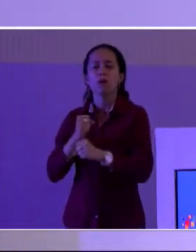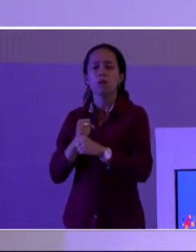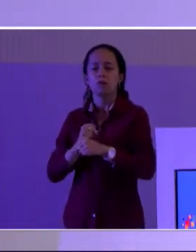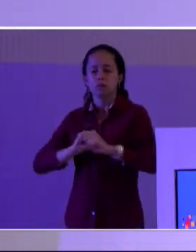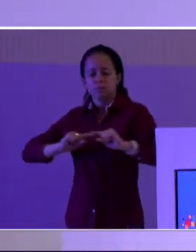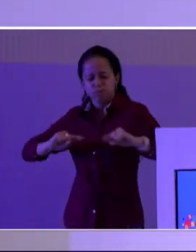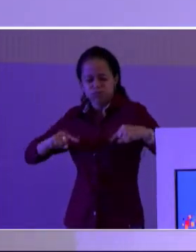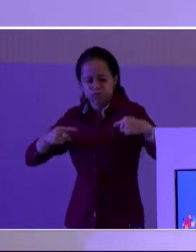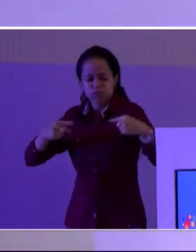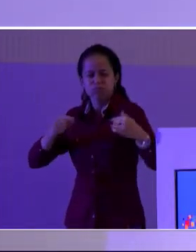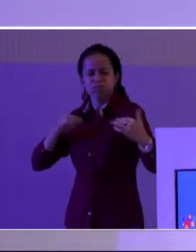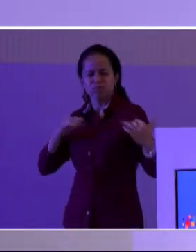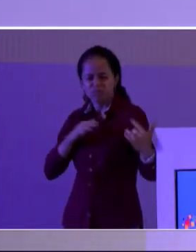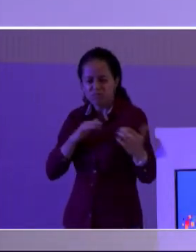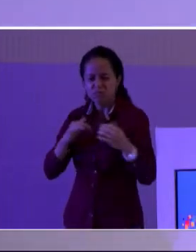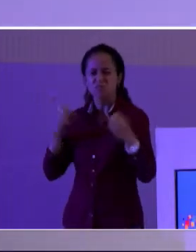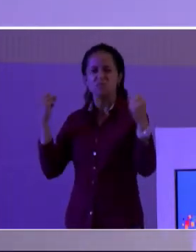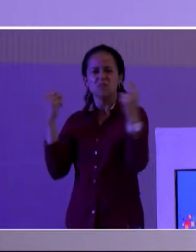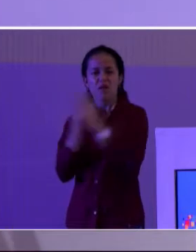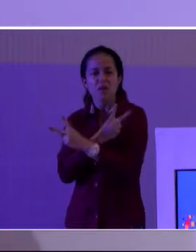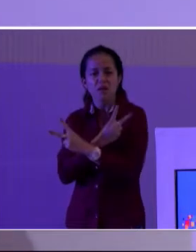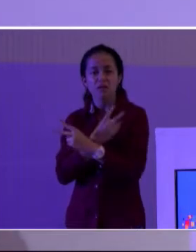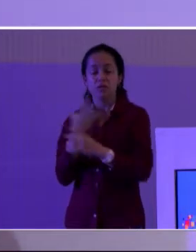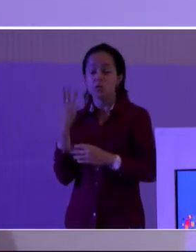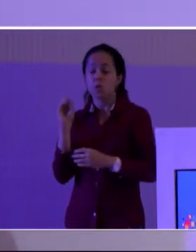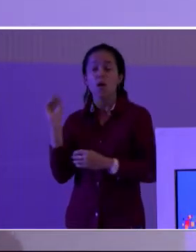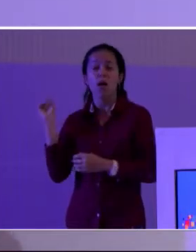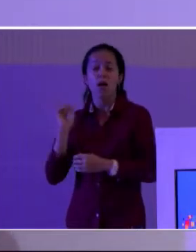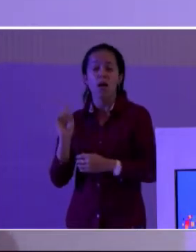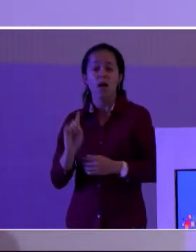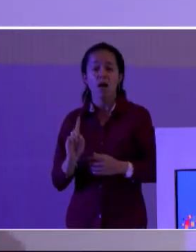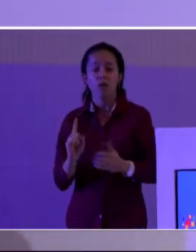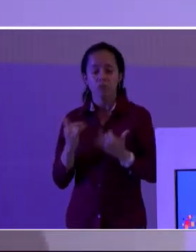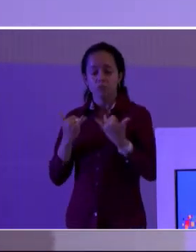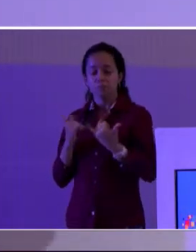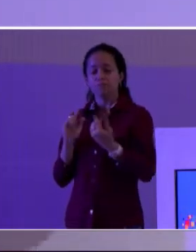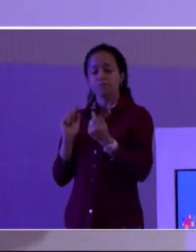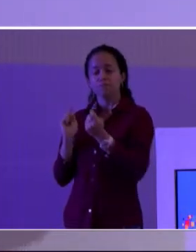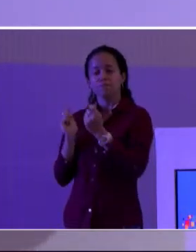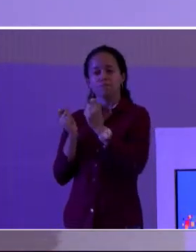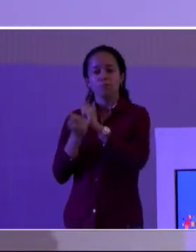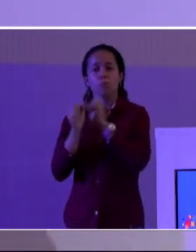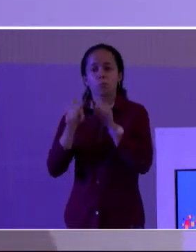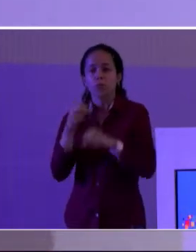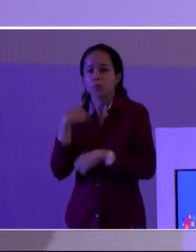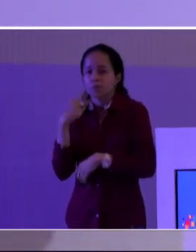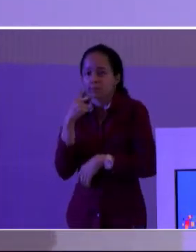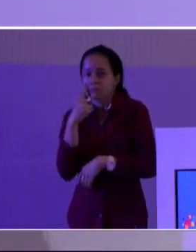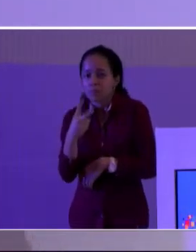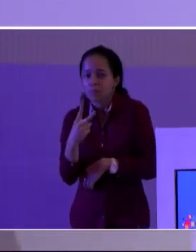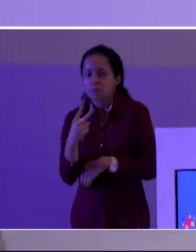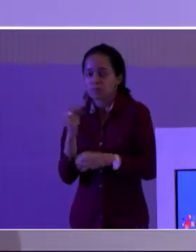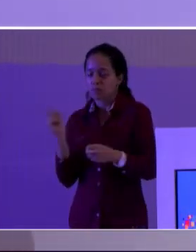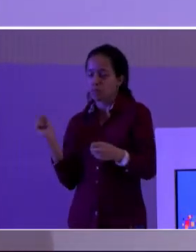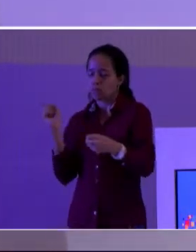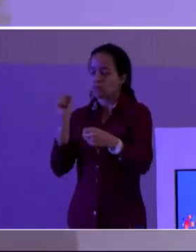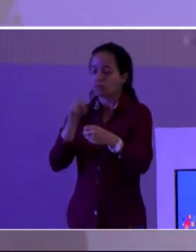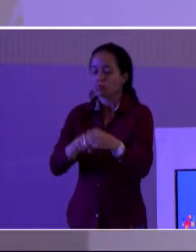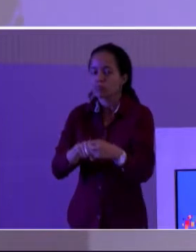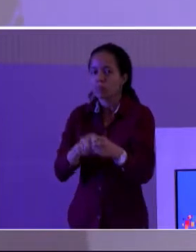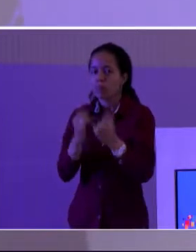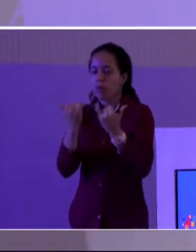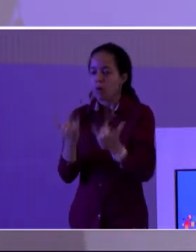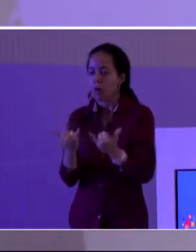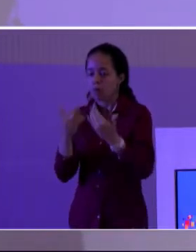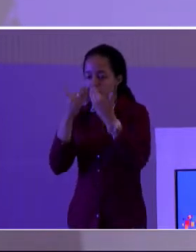más de 50 años de violencia. Lo que también nos permite esto es ver a través de la vinculación efectiva en esa